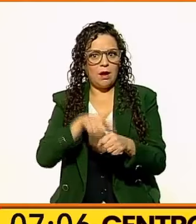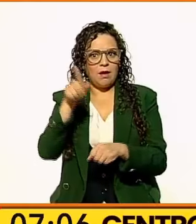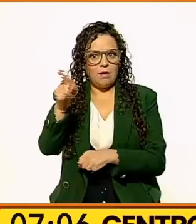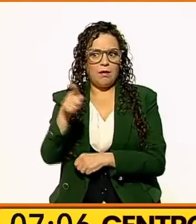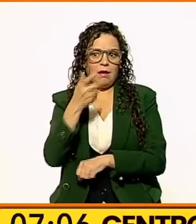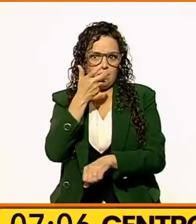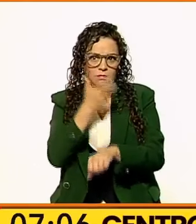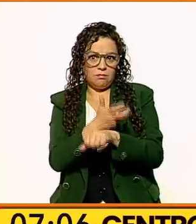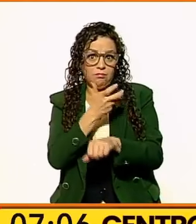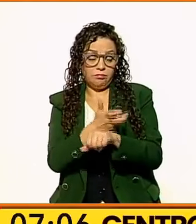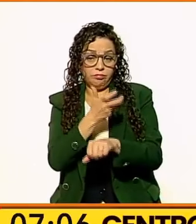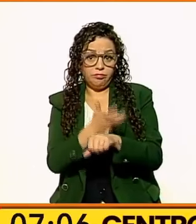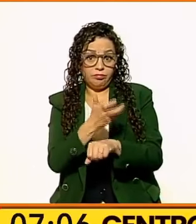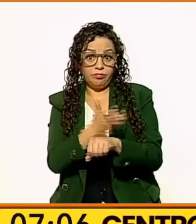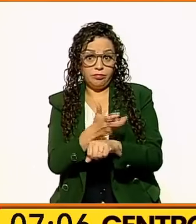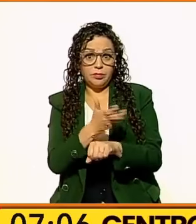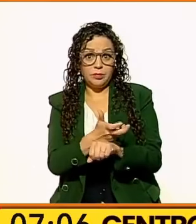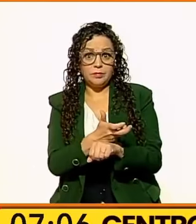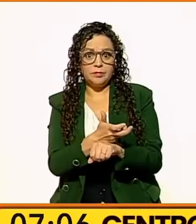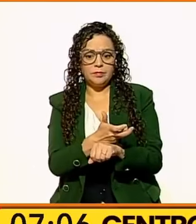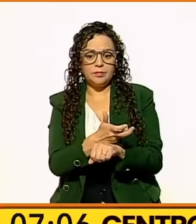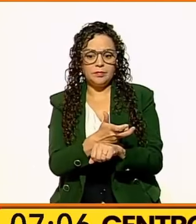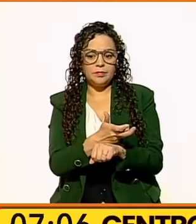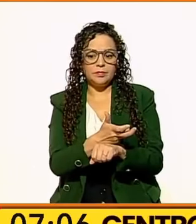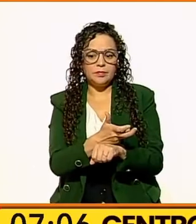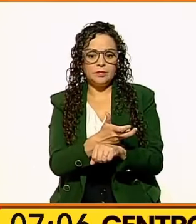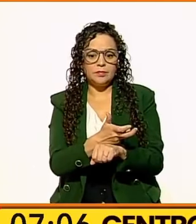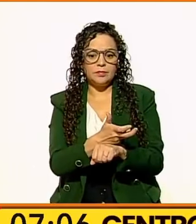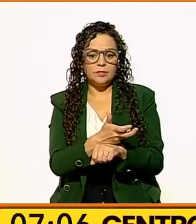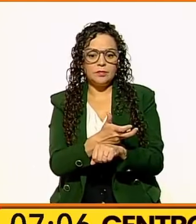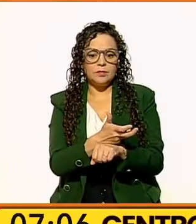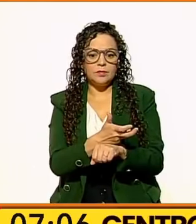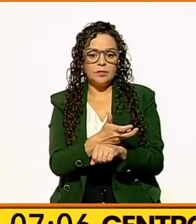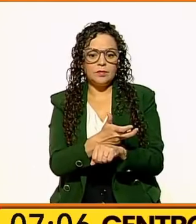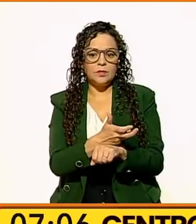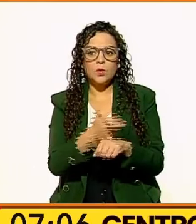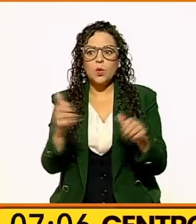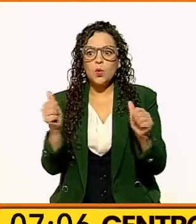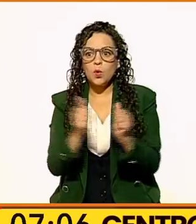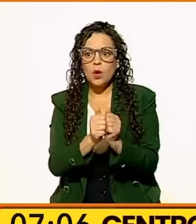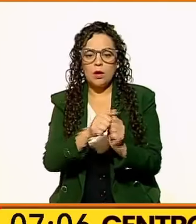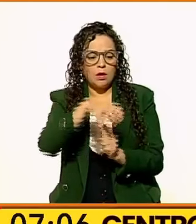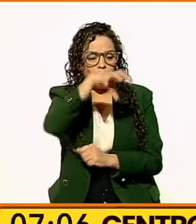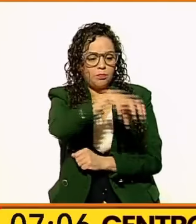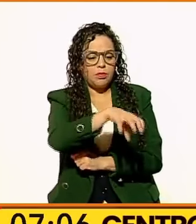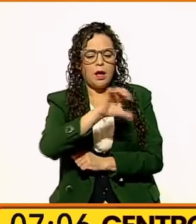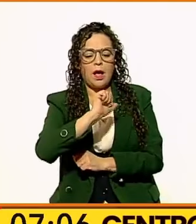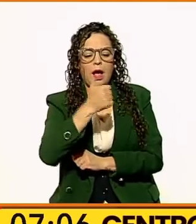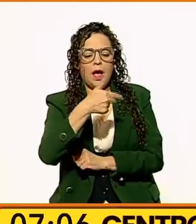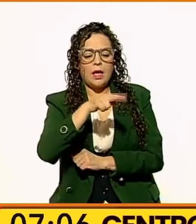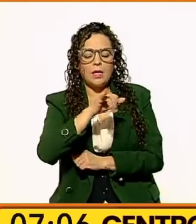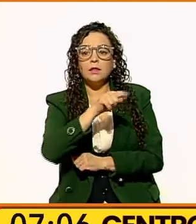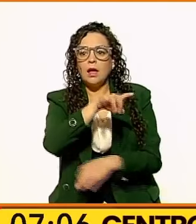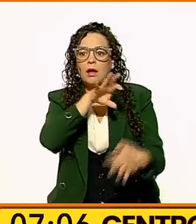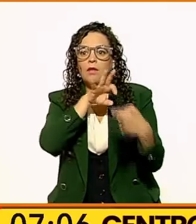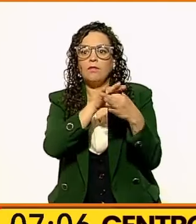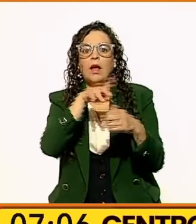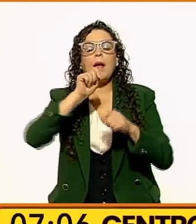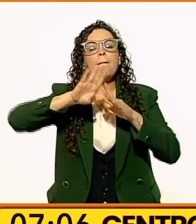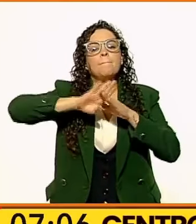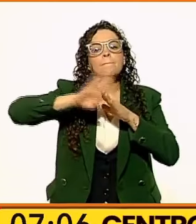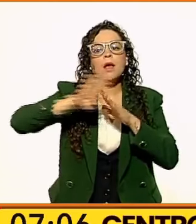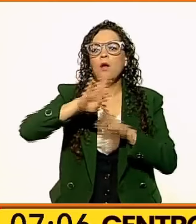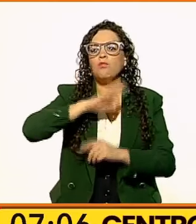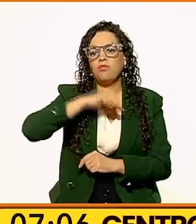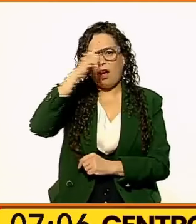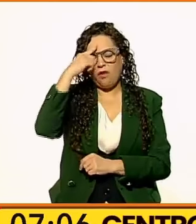Estados Unidos, a través de una de sus agencias que tienen que ver con la migración, pues realmente ejercer un control